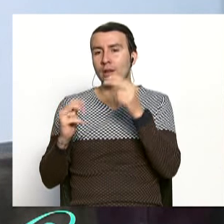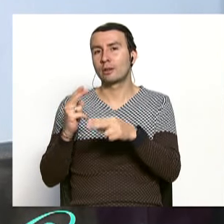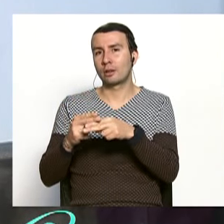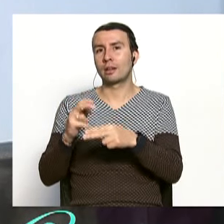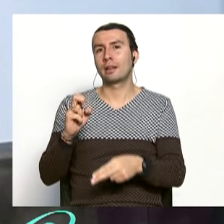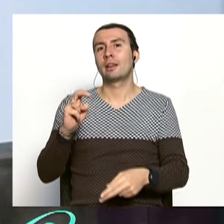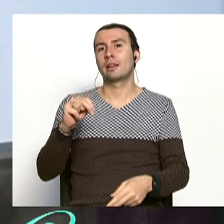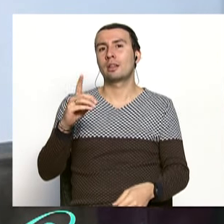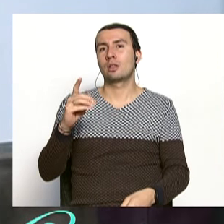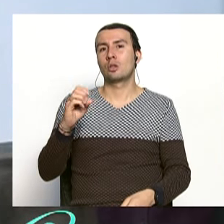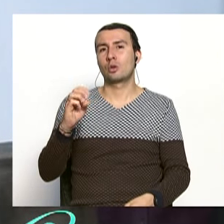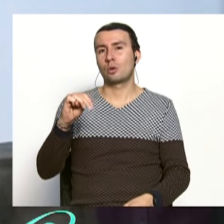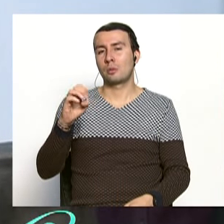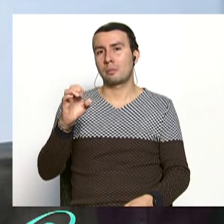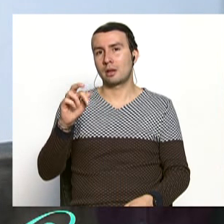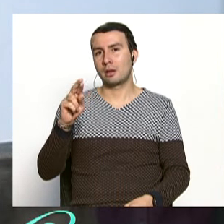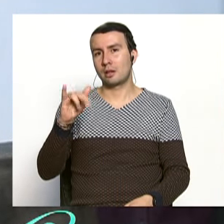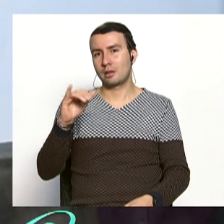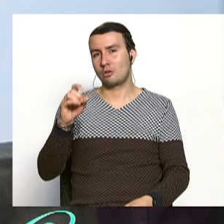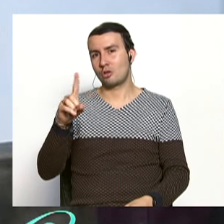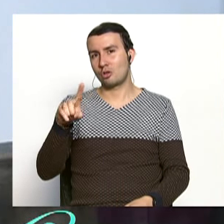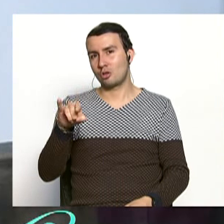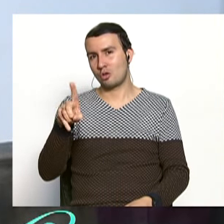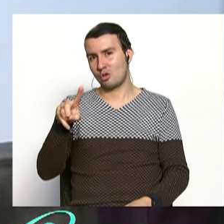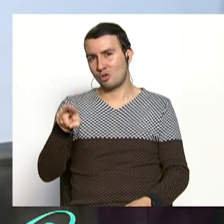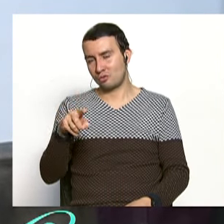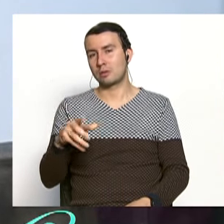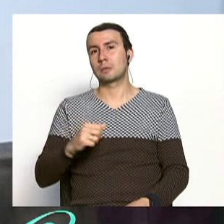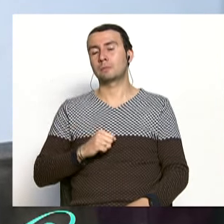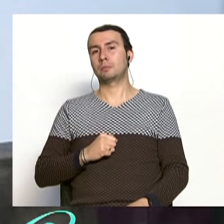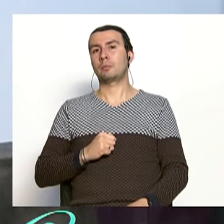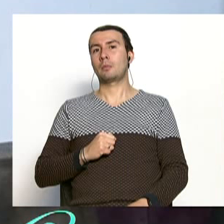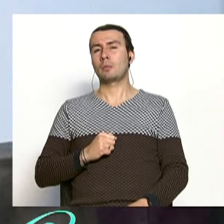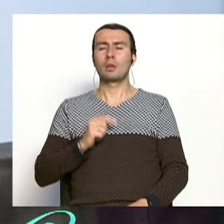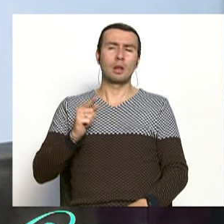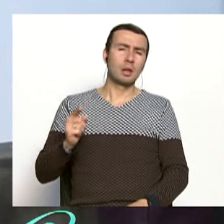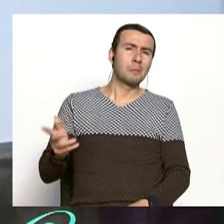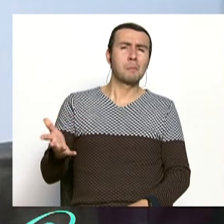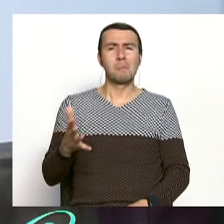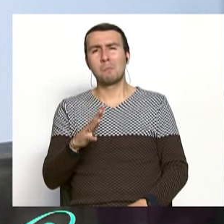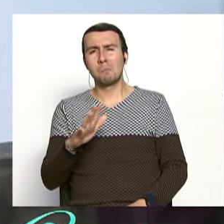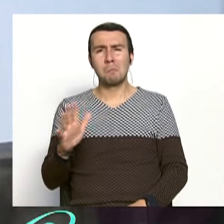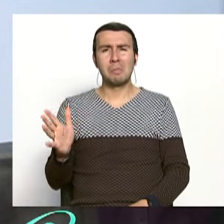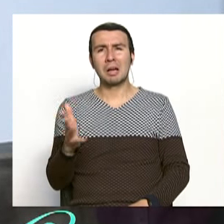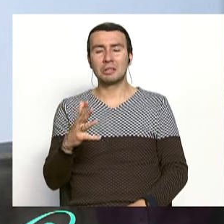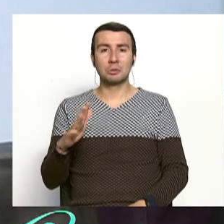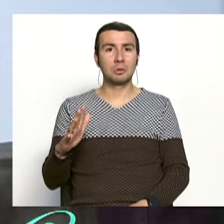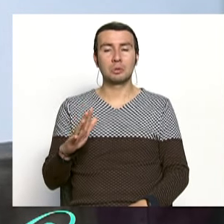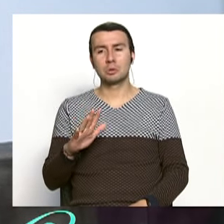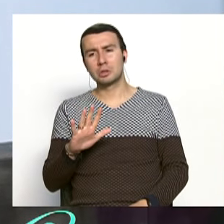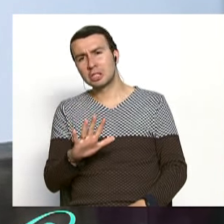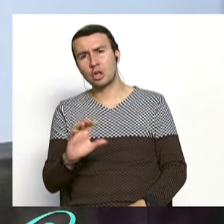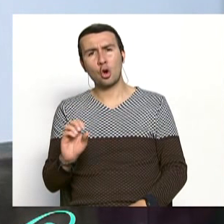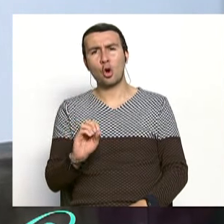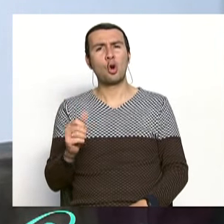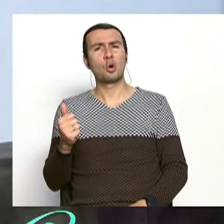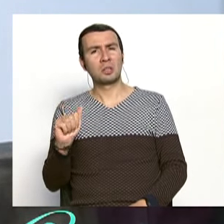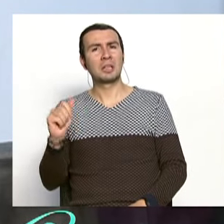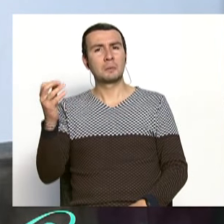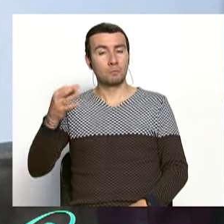endometriosis se estima que la endometriosis puede estar más o menos en el 5 al 10% de